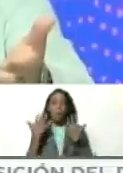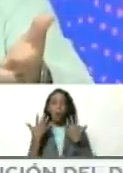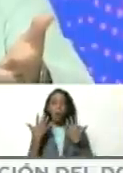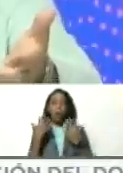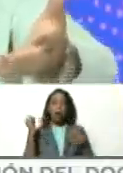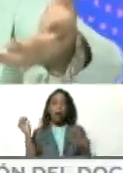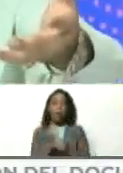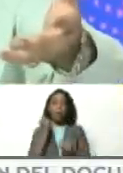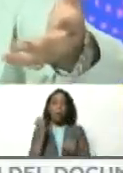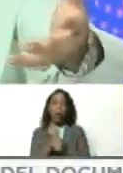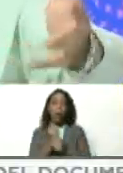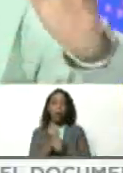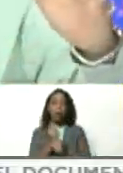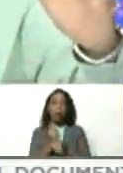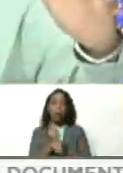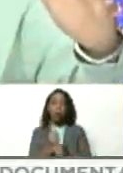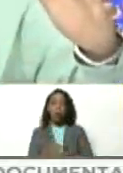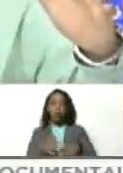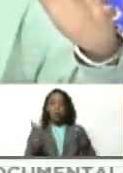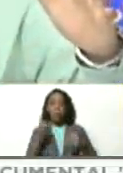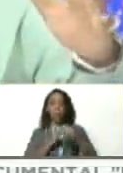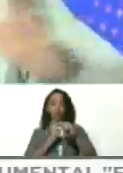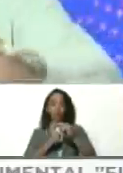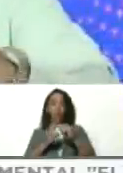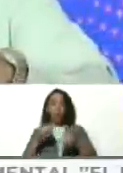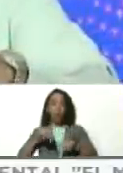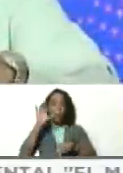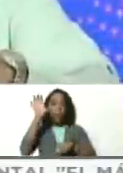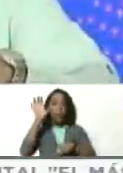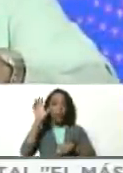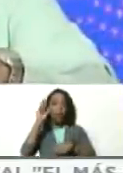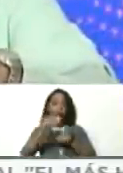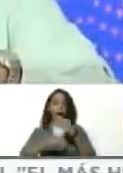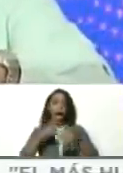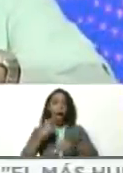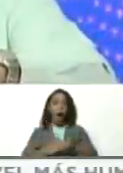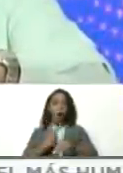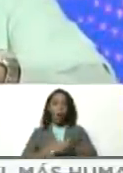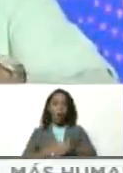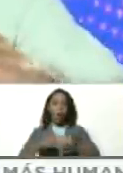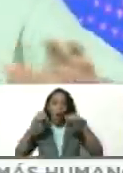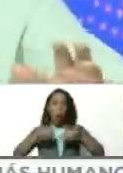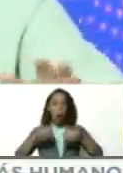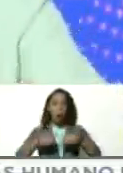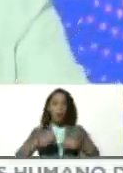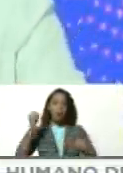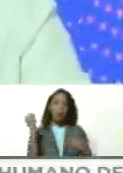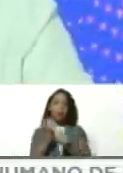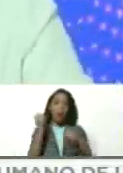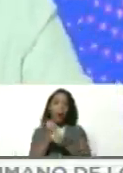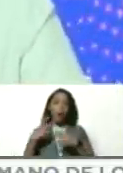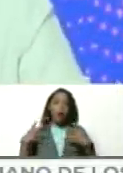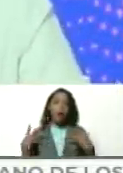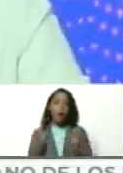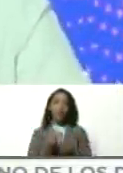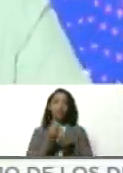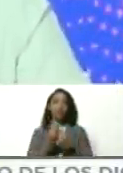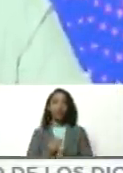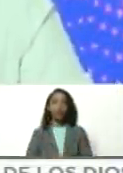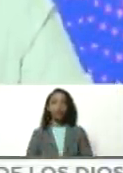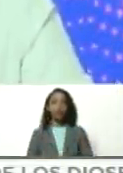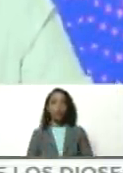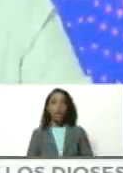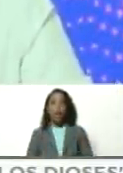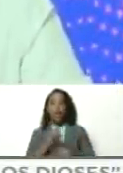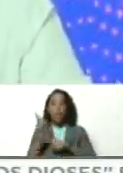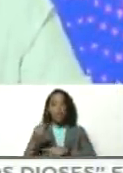trabajo, fructífero por el país. Ha llegado la hora de trabajar en conjunto. Y así